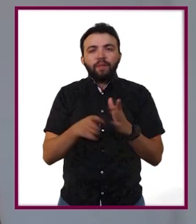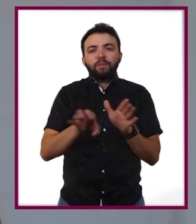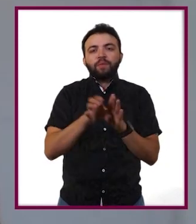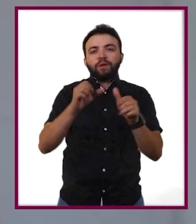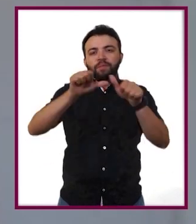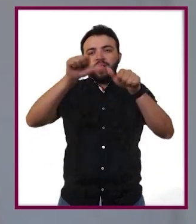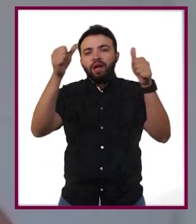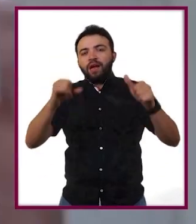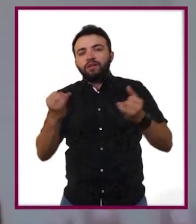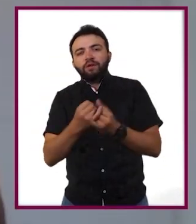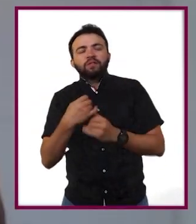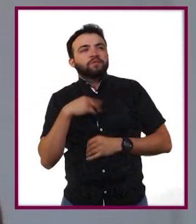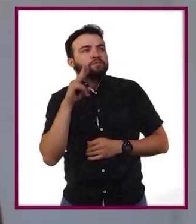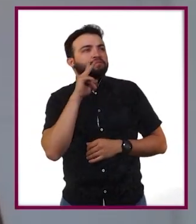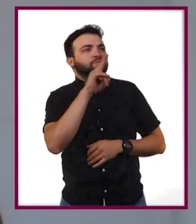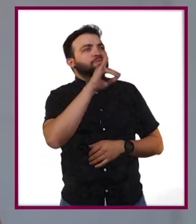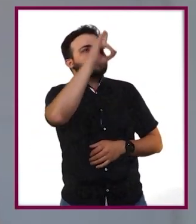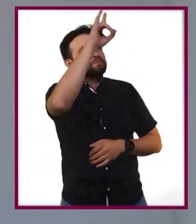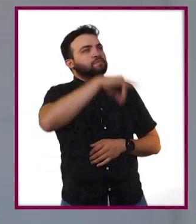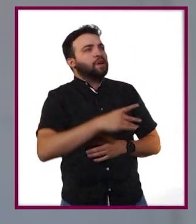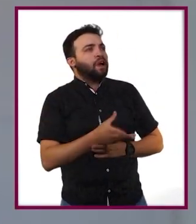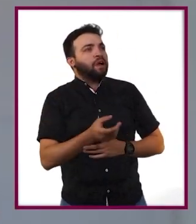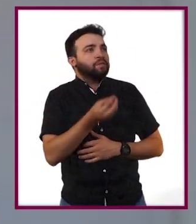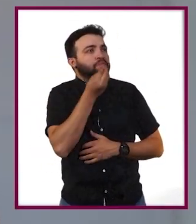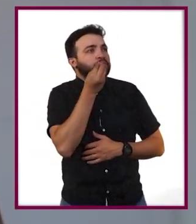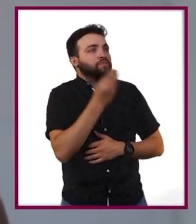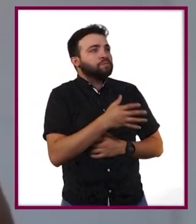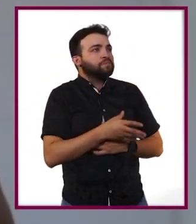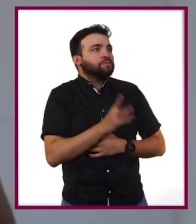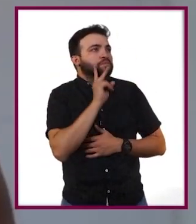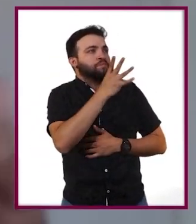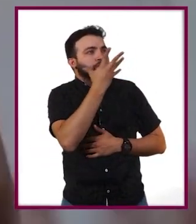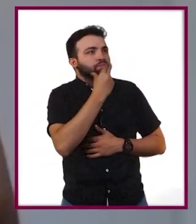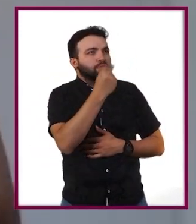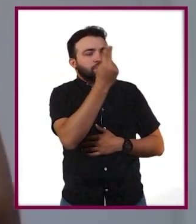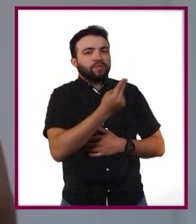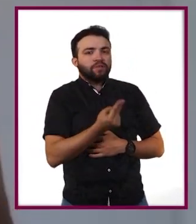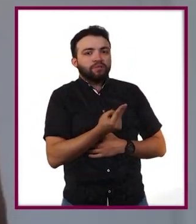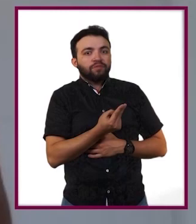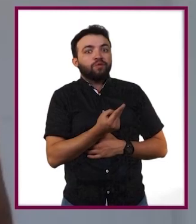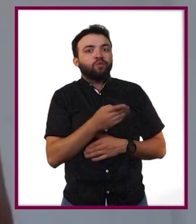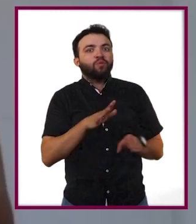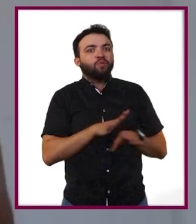un cuadro, la Piedra del Sol en el Museo Nacional de Antropología e Historia,